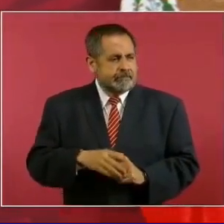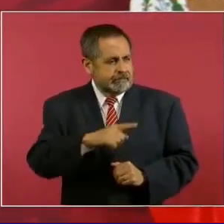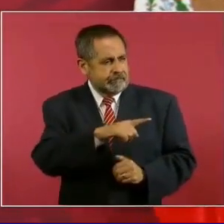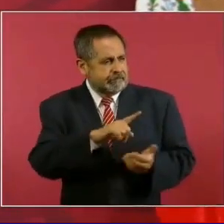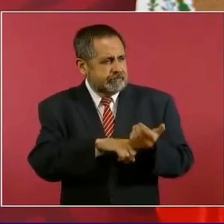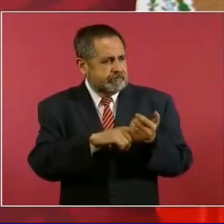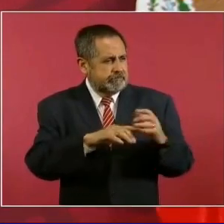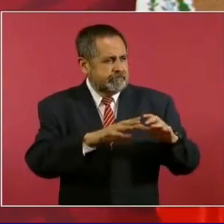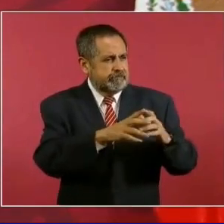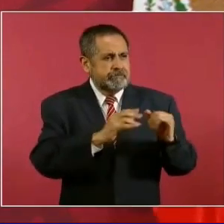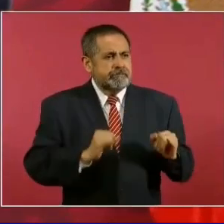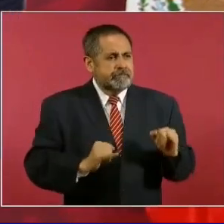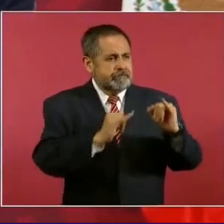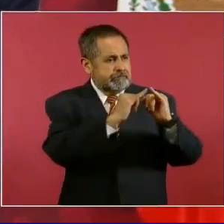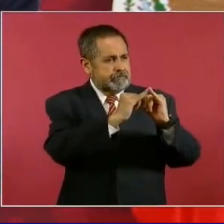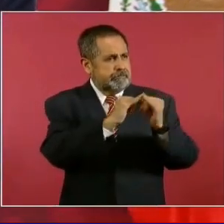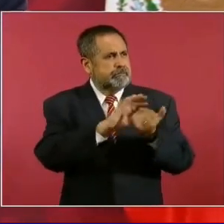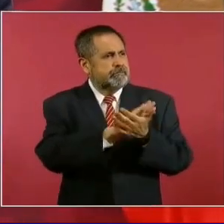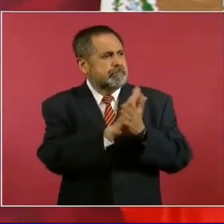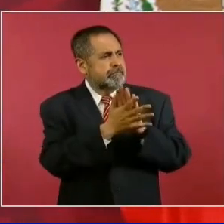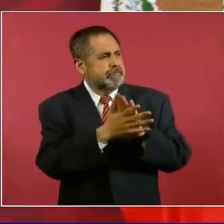estados,